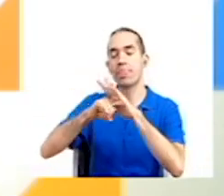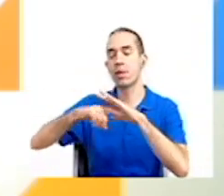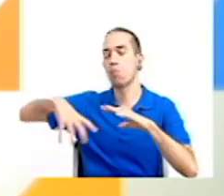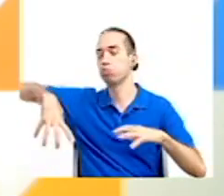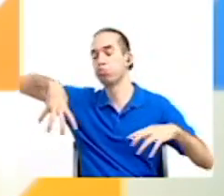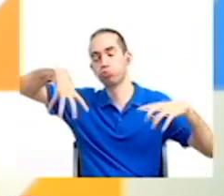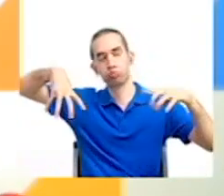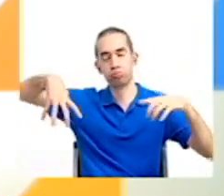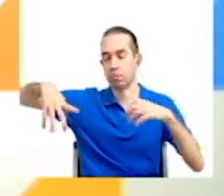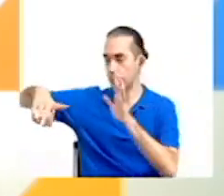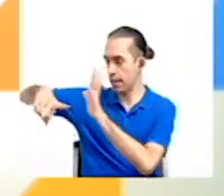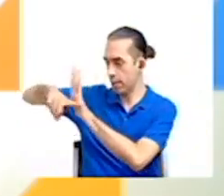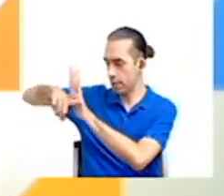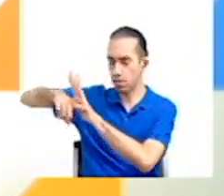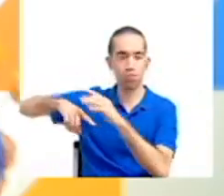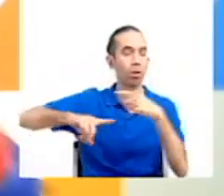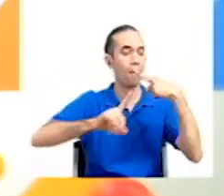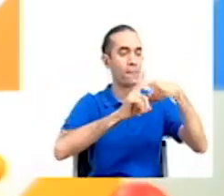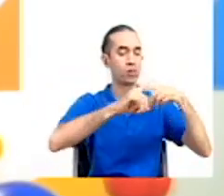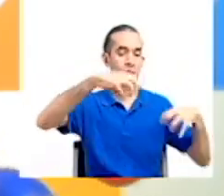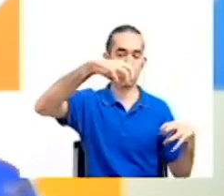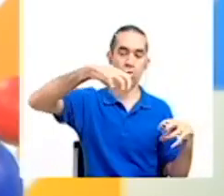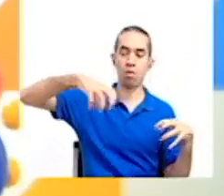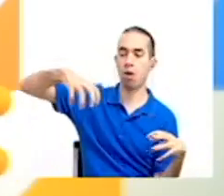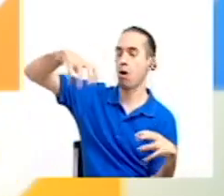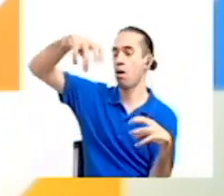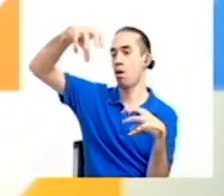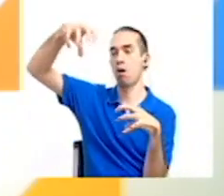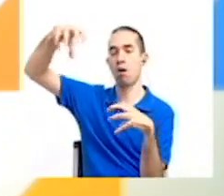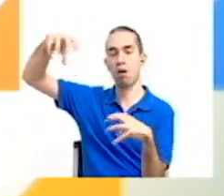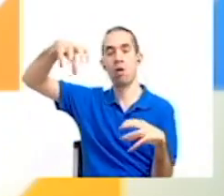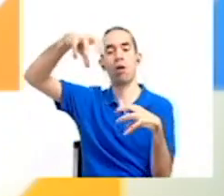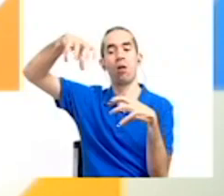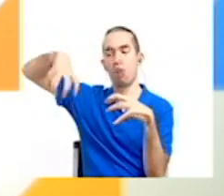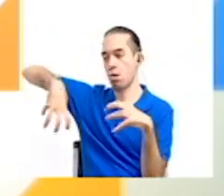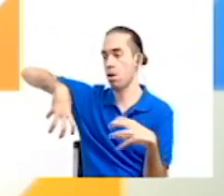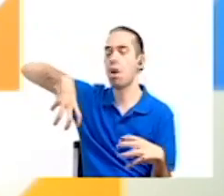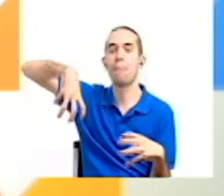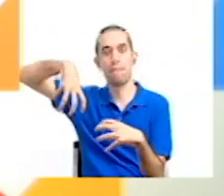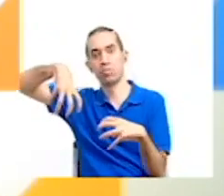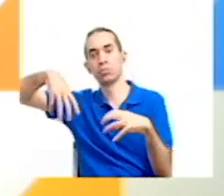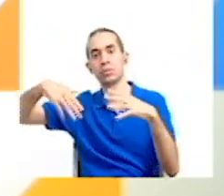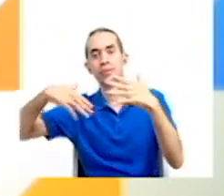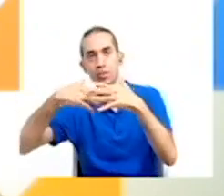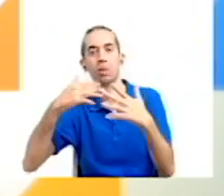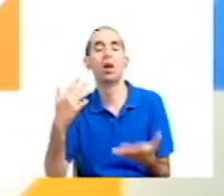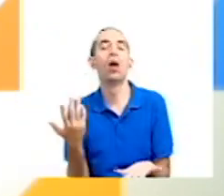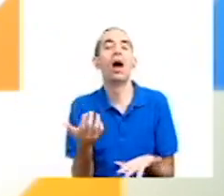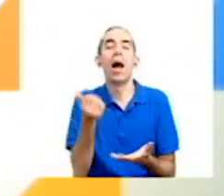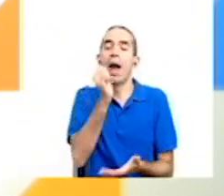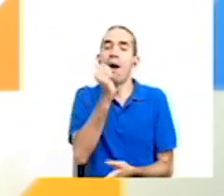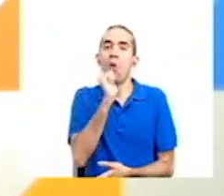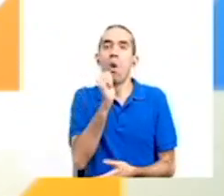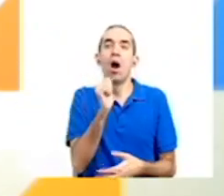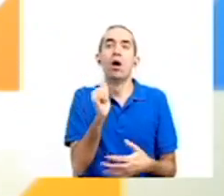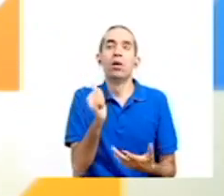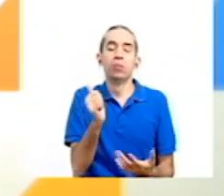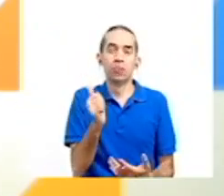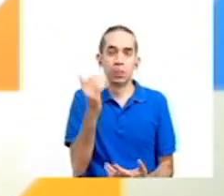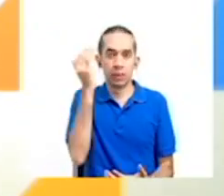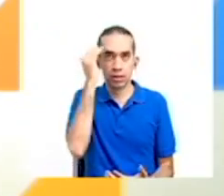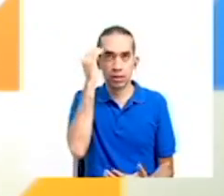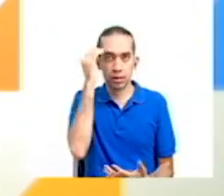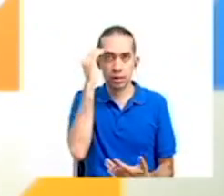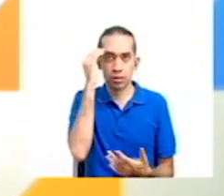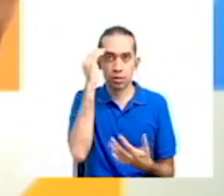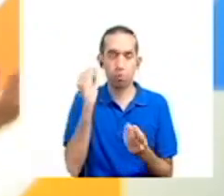otra molécula y eso hace que el agua esté unida. Eso me puede explicar a mí por qué si yo tengo un vaso de agua, las moléculas no